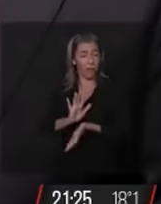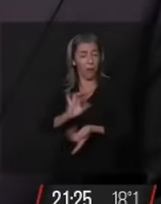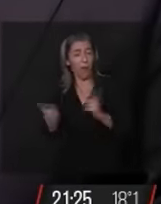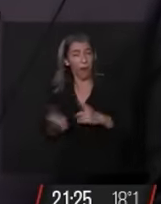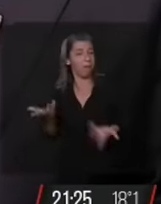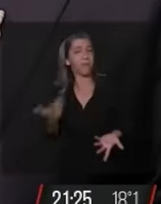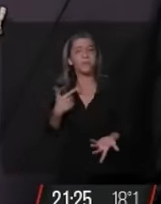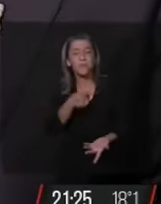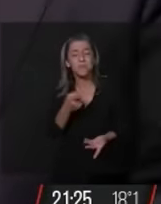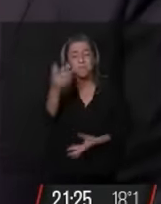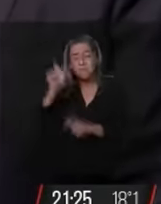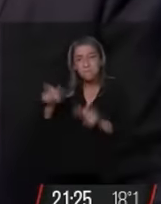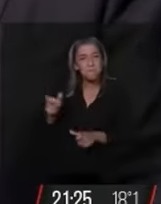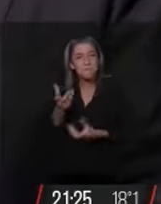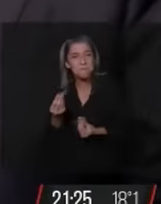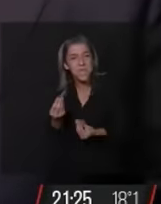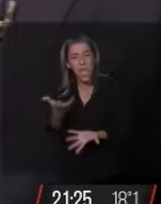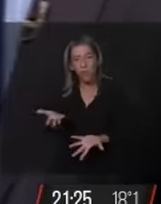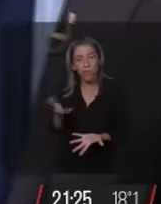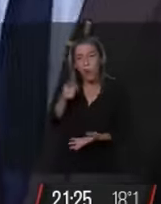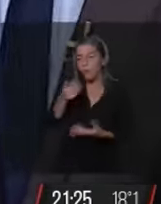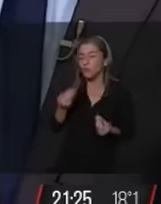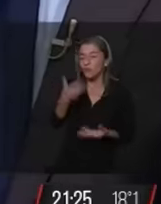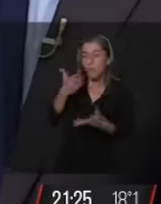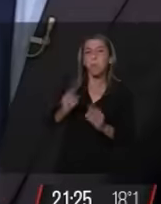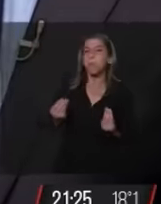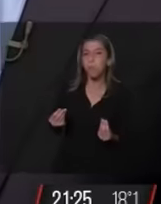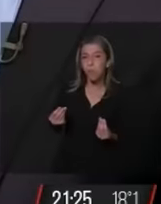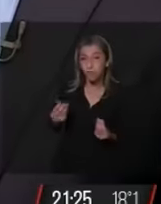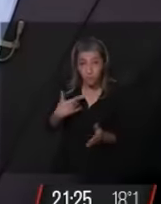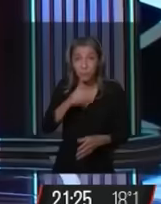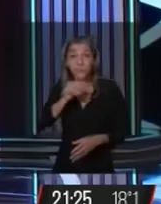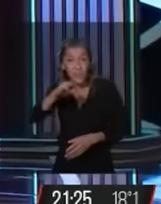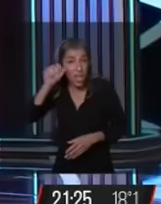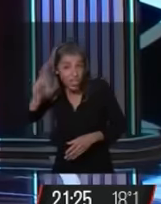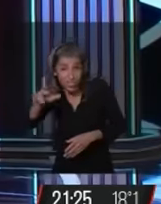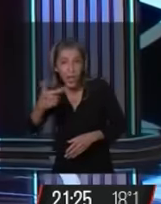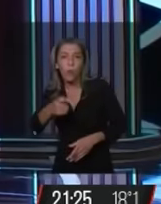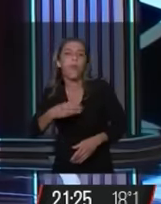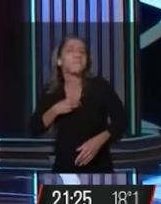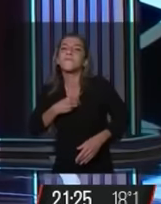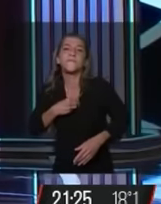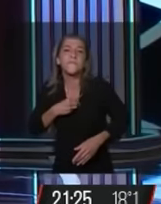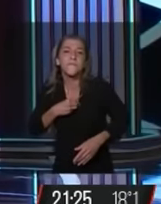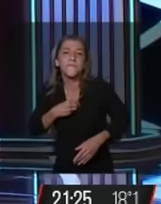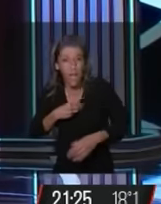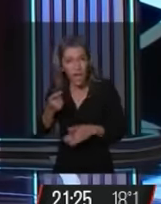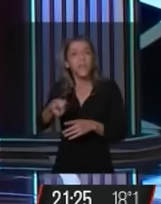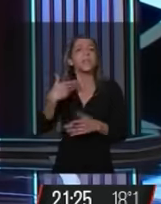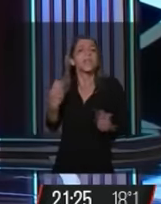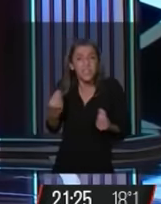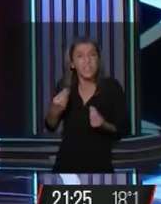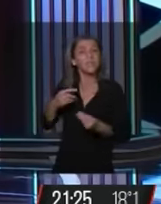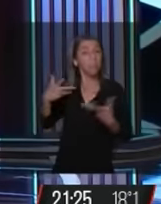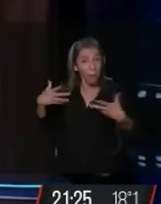tiene miedo. Y ¿sabes una cosa? Tenés que decir claramente, ¿Thatcher es tu ídola? ¿Los Kelpers tienen derecho a la autodeterminación?